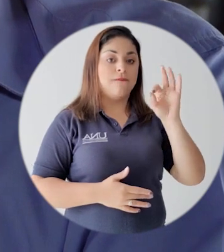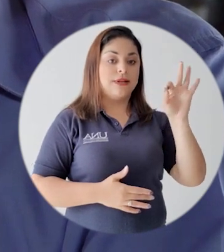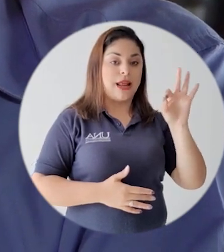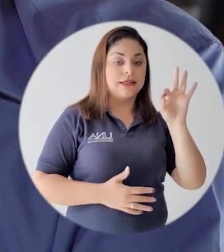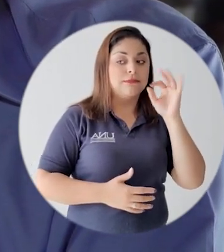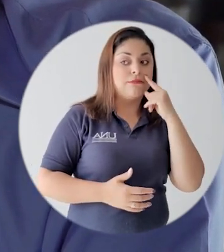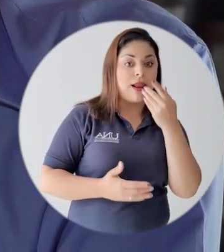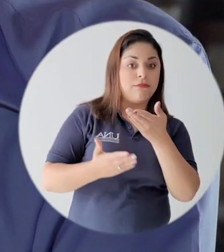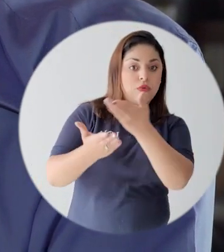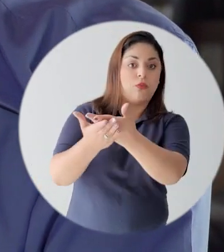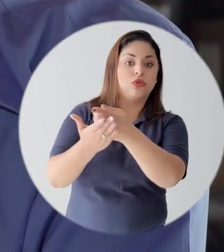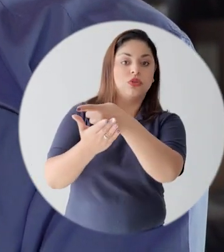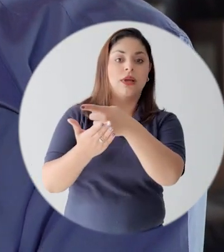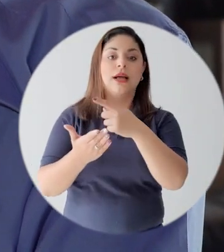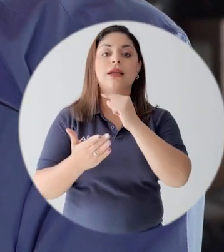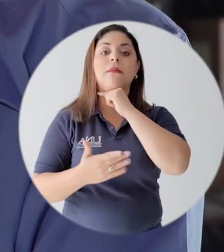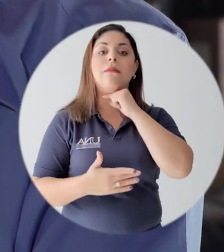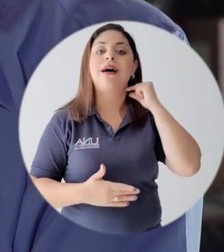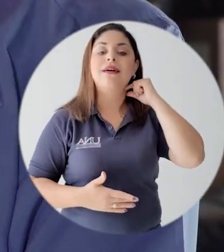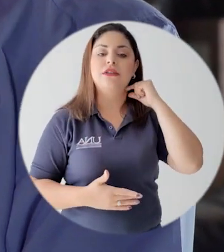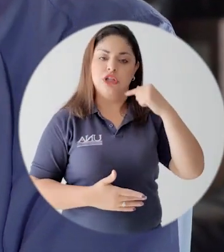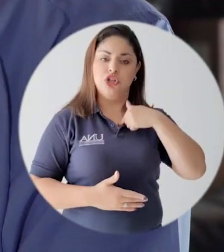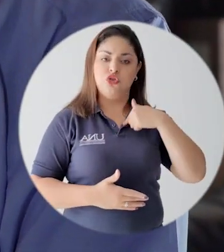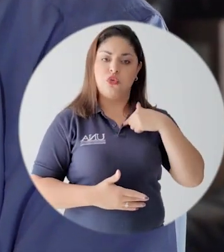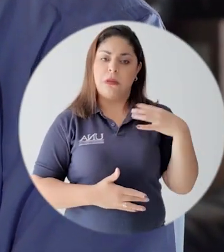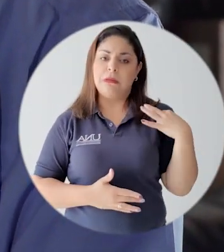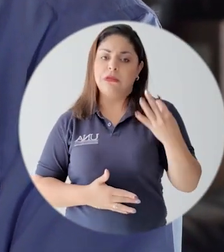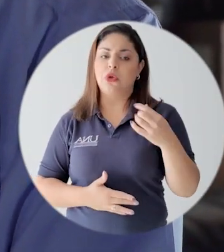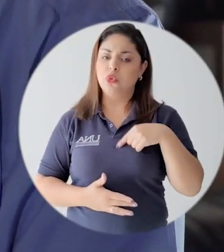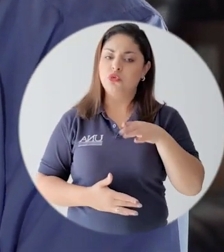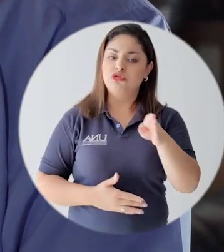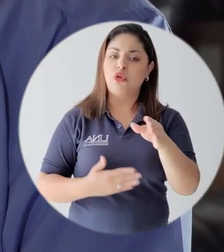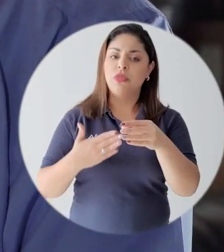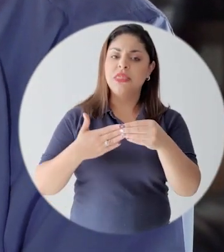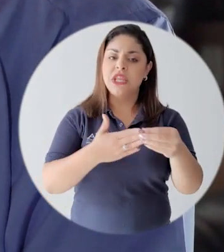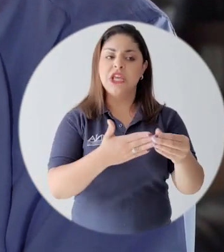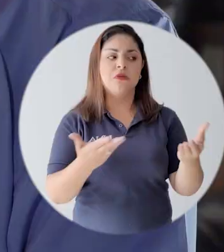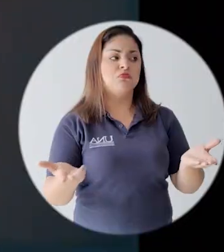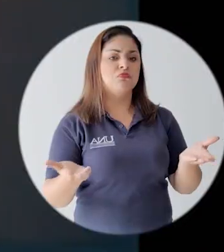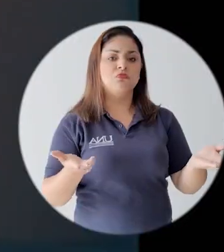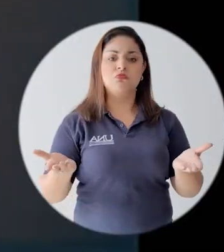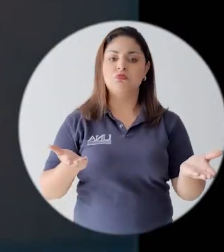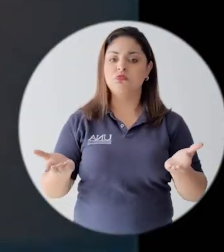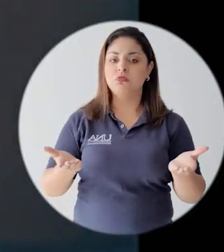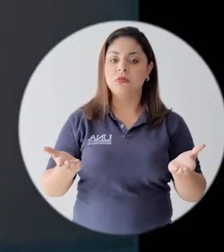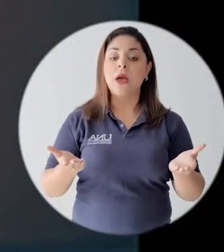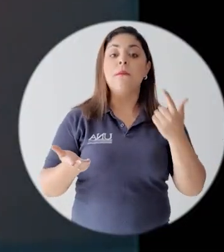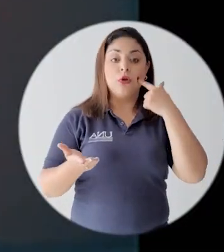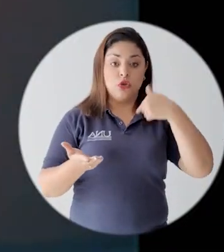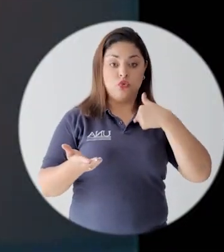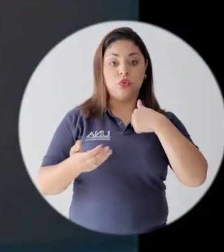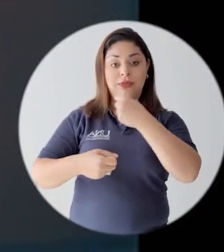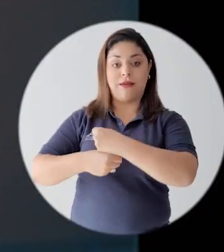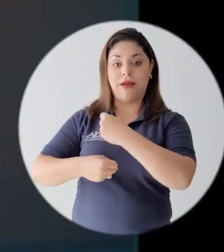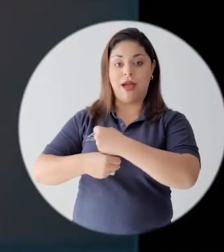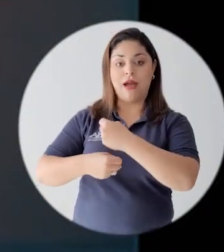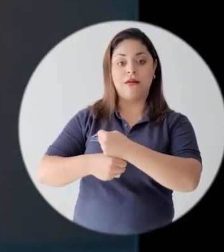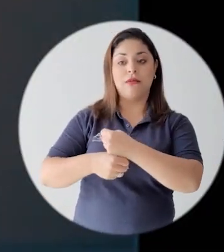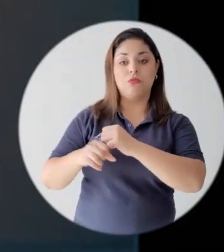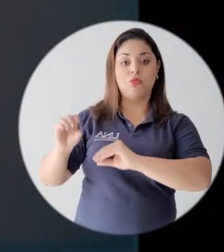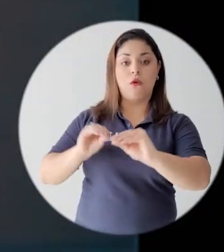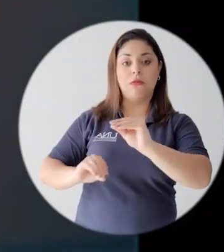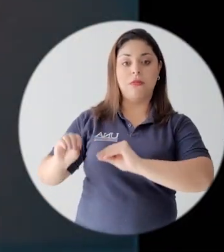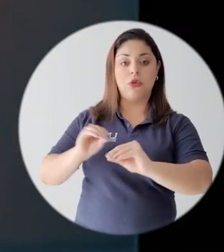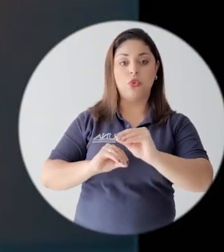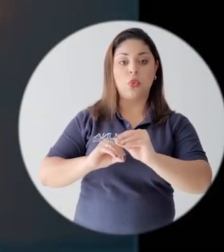Fernández, al padre, y a mí me invitaron a dirigirla, porque yo estaba trabajando con el movimiento campesino